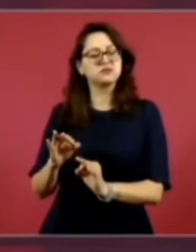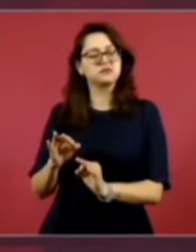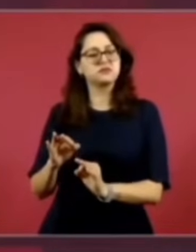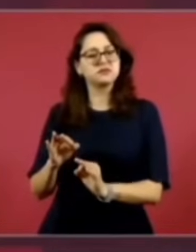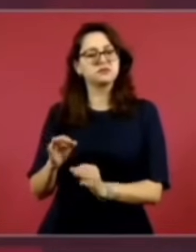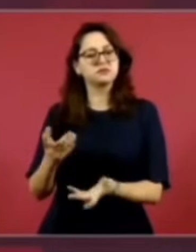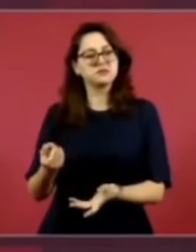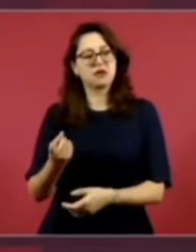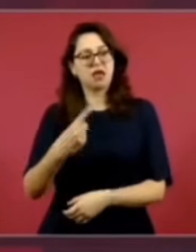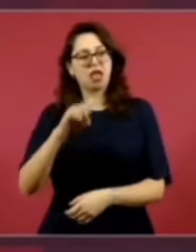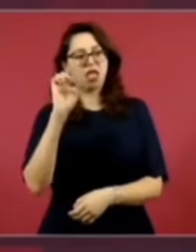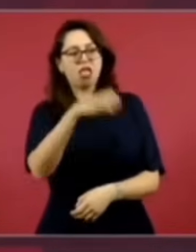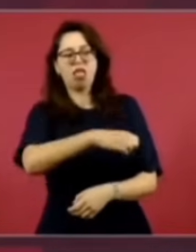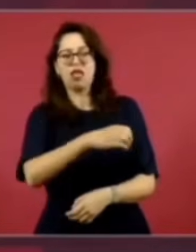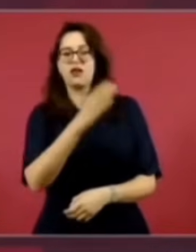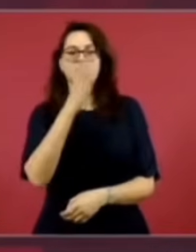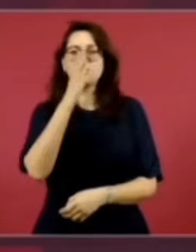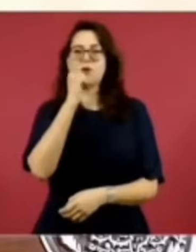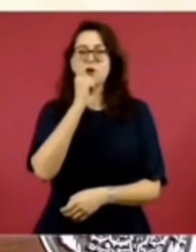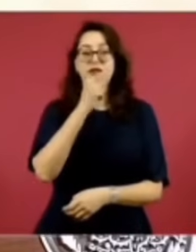que a veces